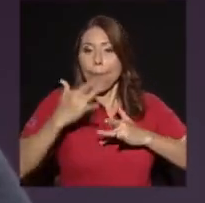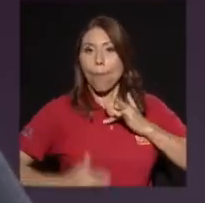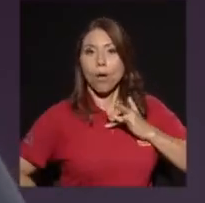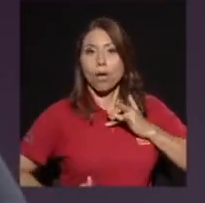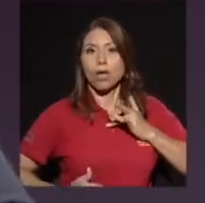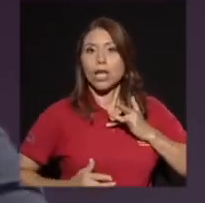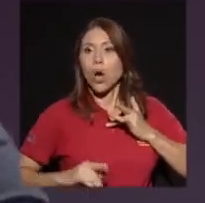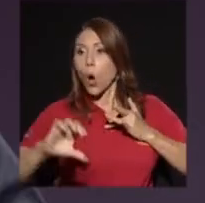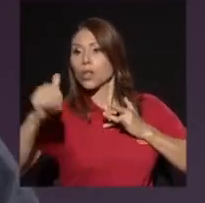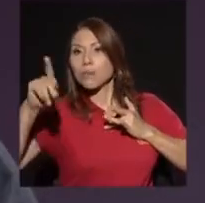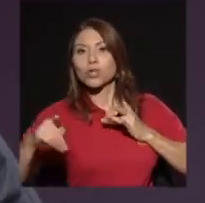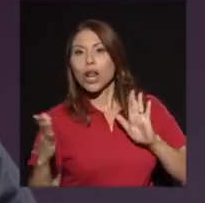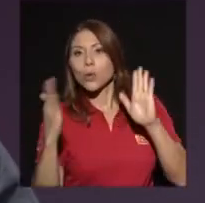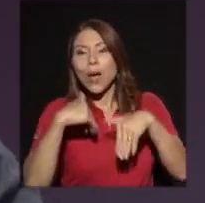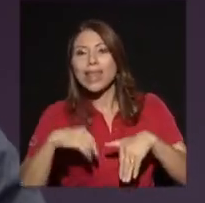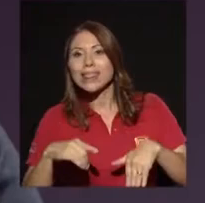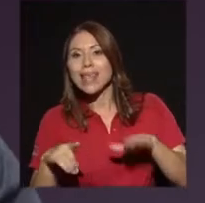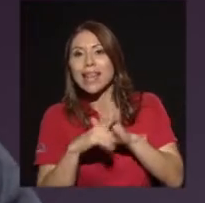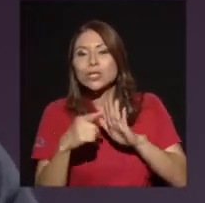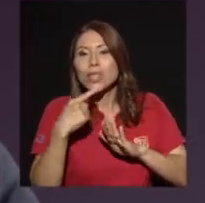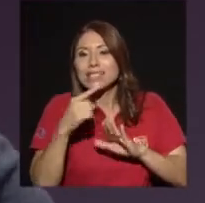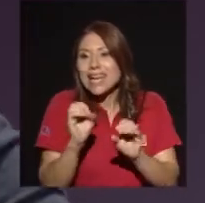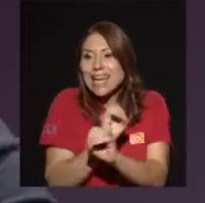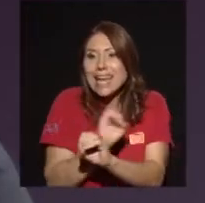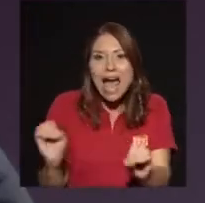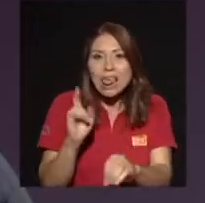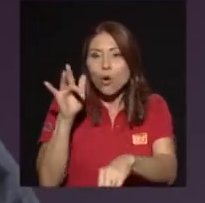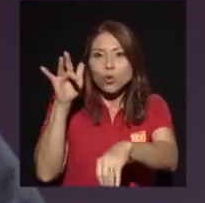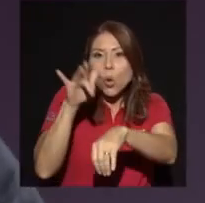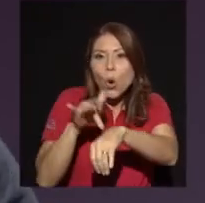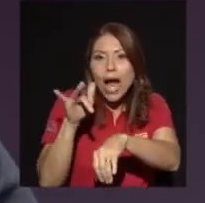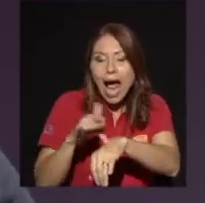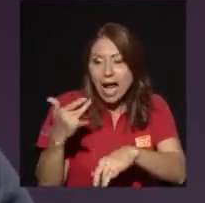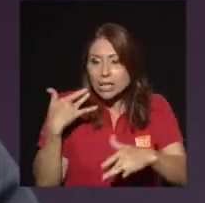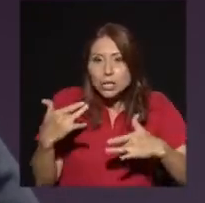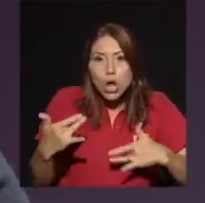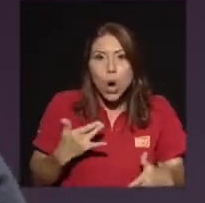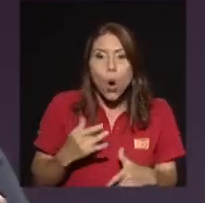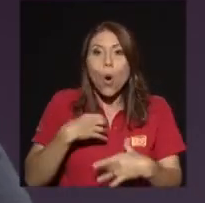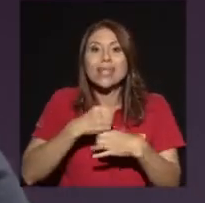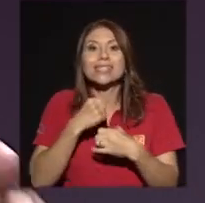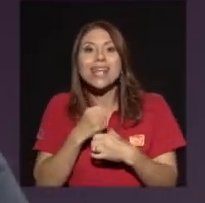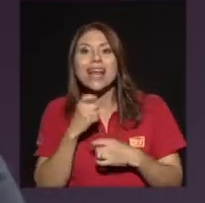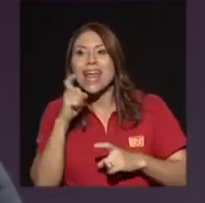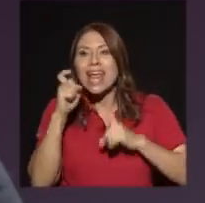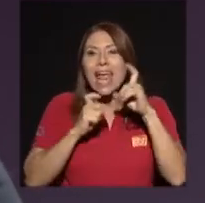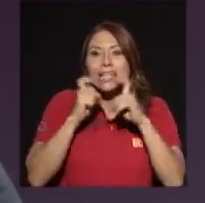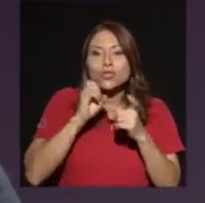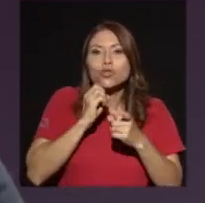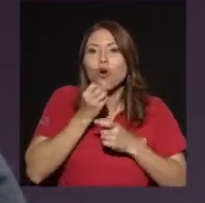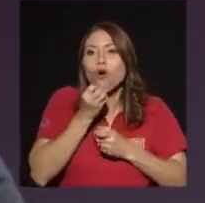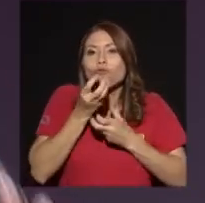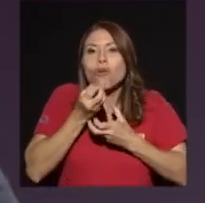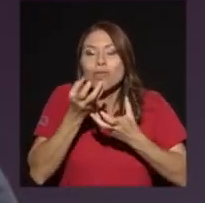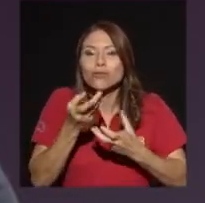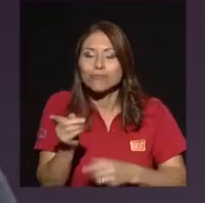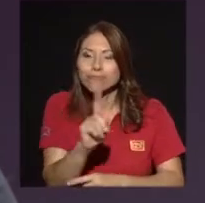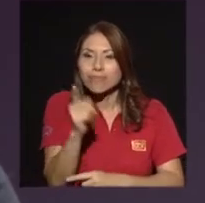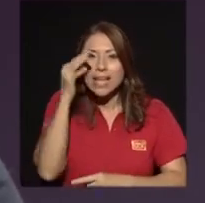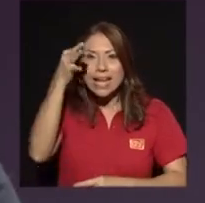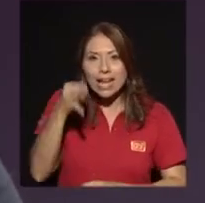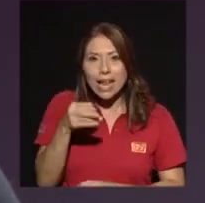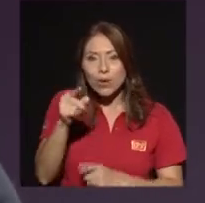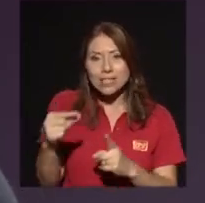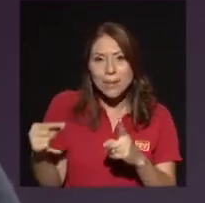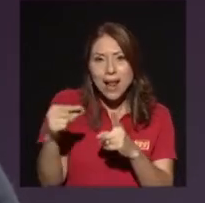nadie de decirle absolutamente en la calle, ni de tocarla, ni de hacerle gestos, ni ruidos. Y creo que esa palabra, ese